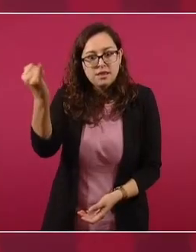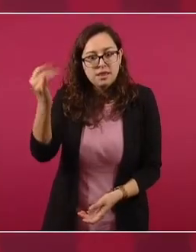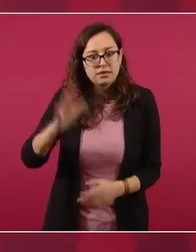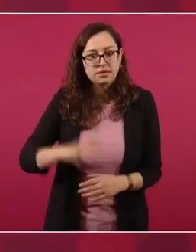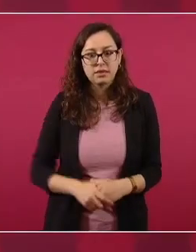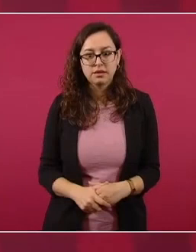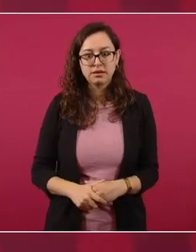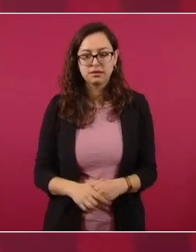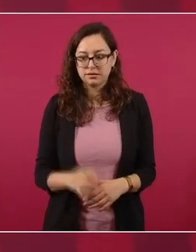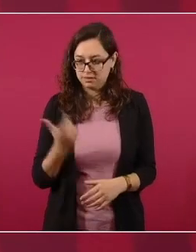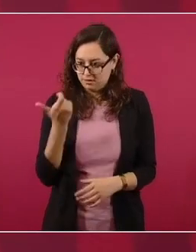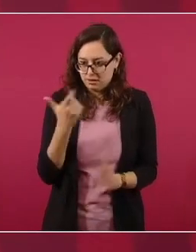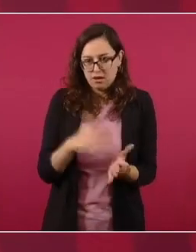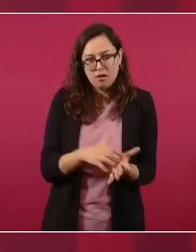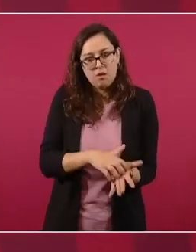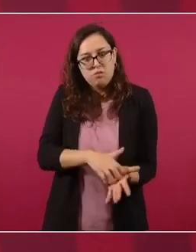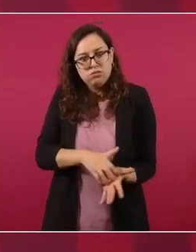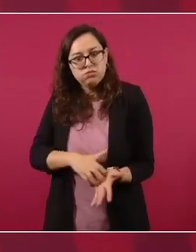cuánto ahorro